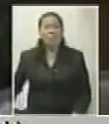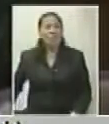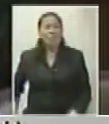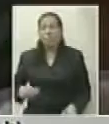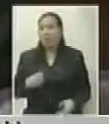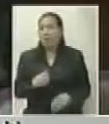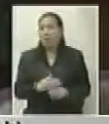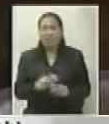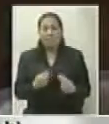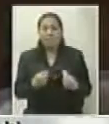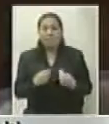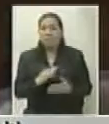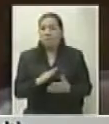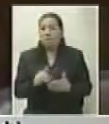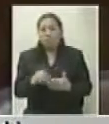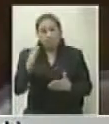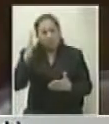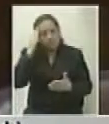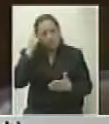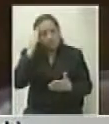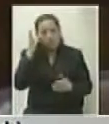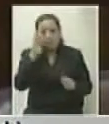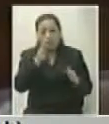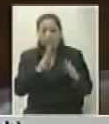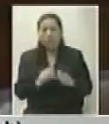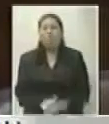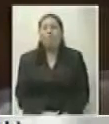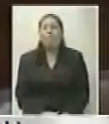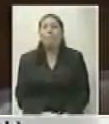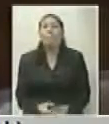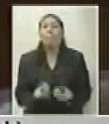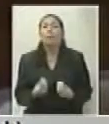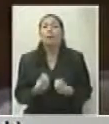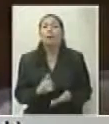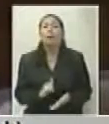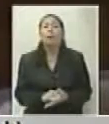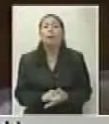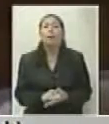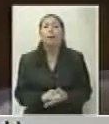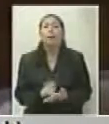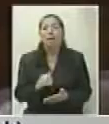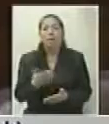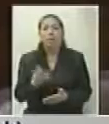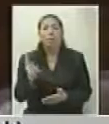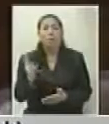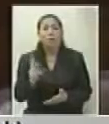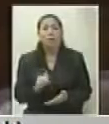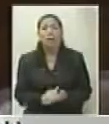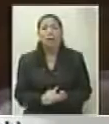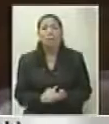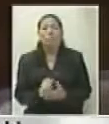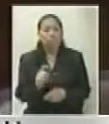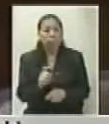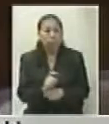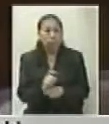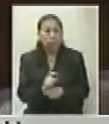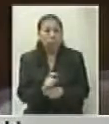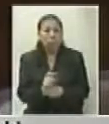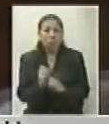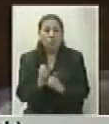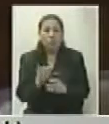está en discusión. Todos sabemos que hay una preocupación porque efectivamente hay profesores que están enseñando, que